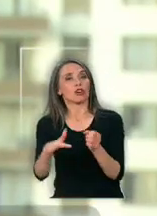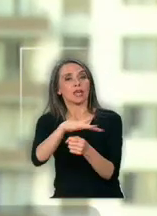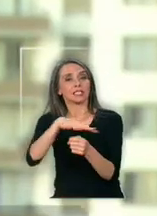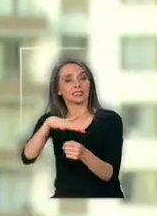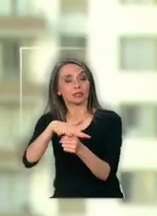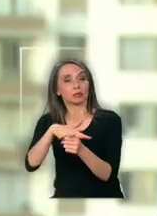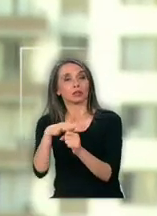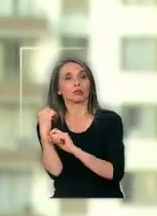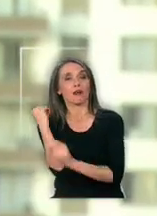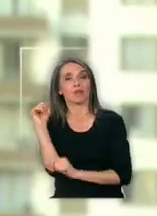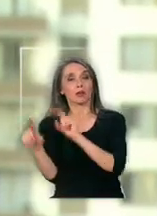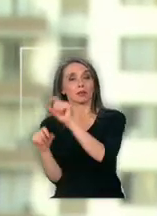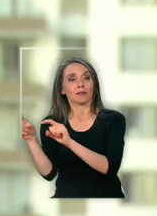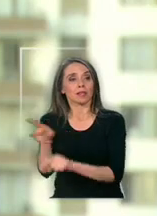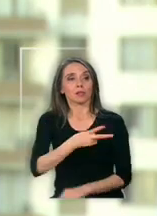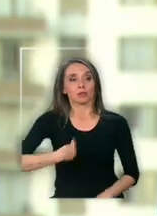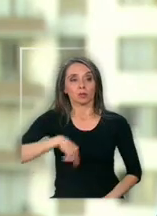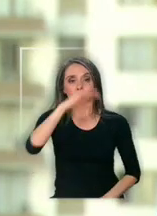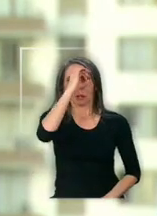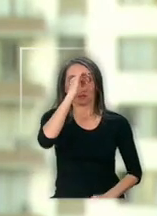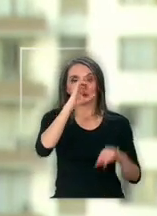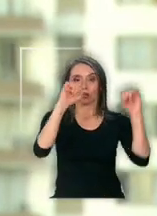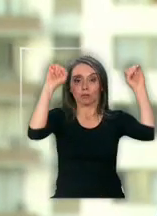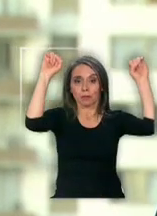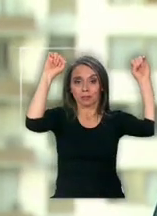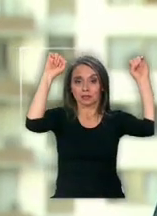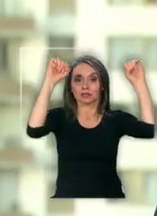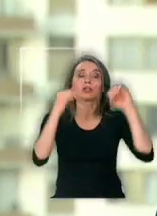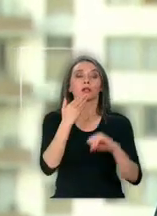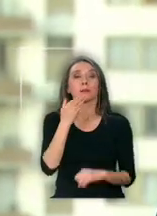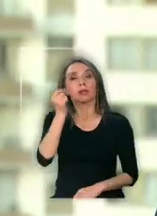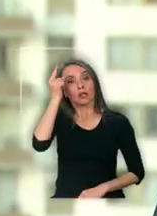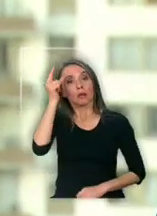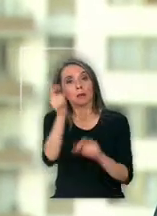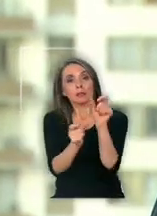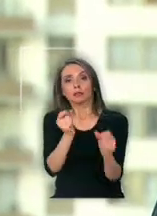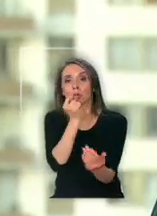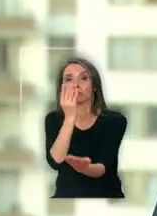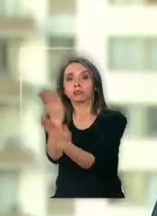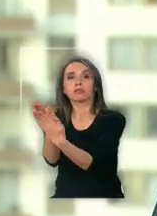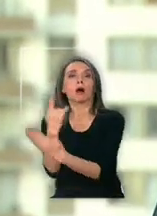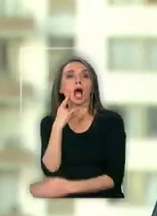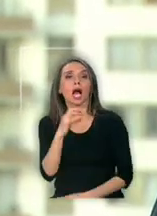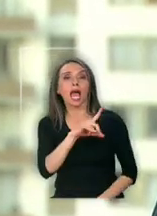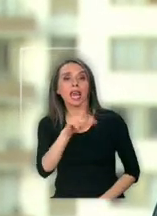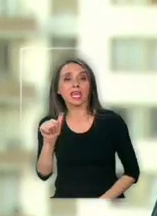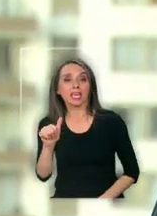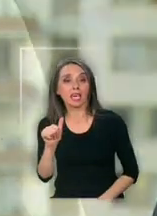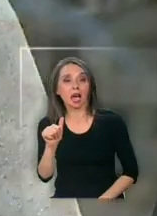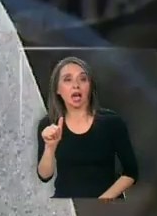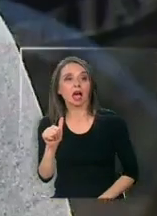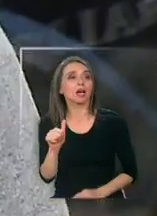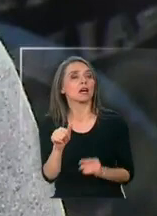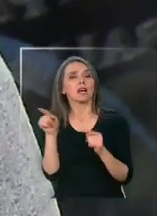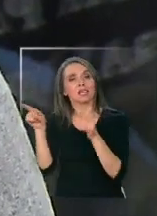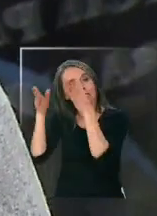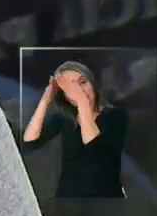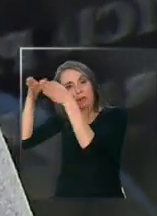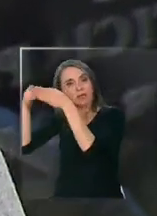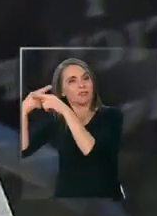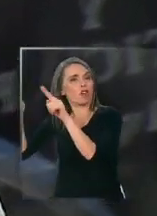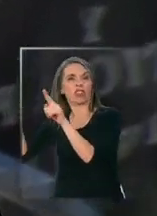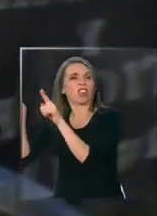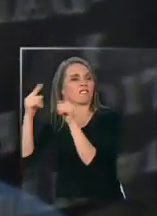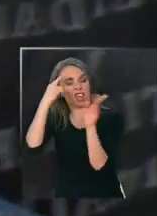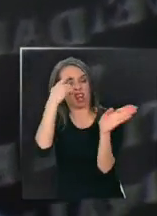plantea la defensa, desde nuestra posición como Ministerio Público y también entiendo de las querellantes, está fuera de foco y que no